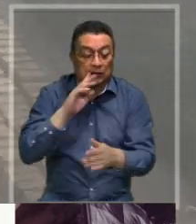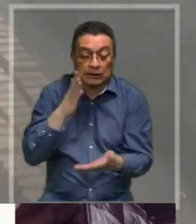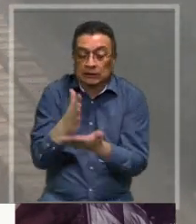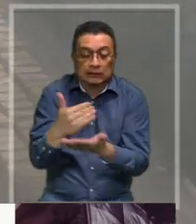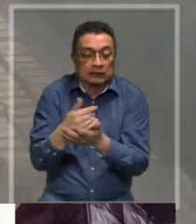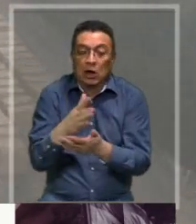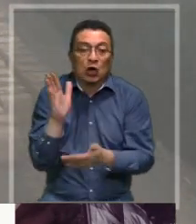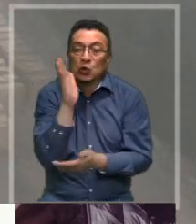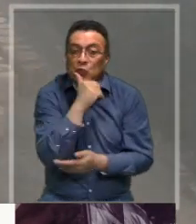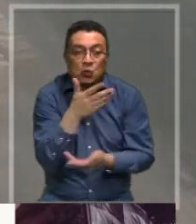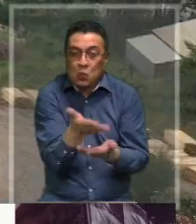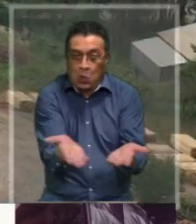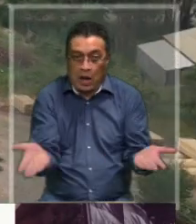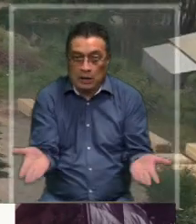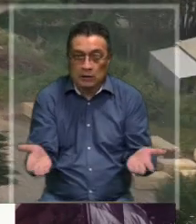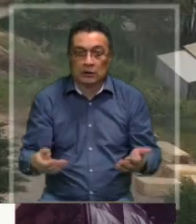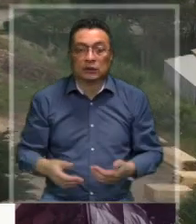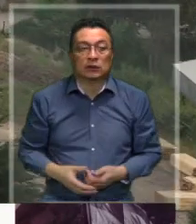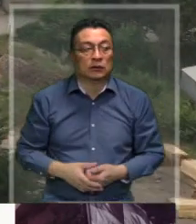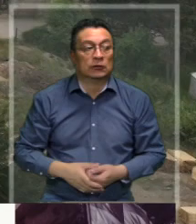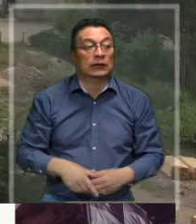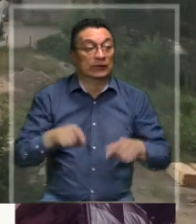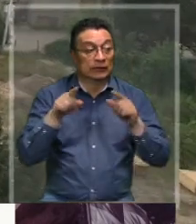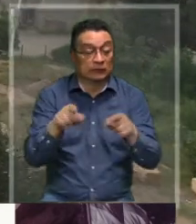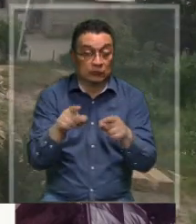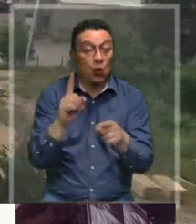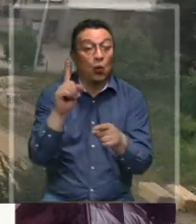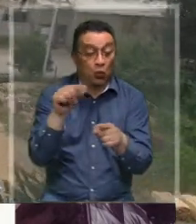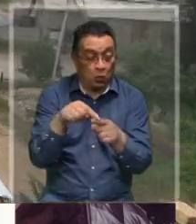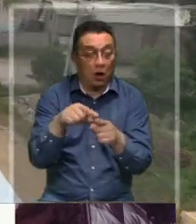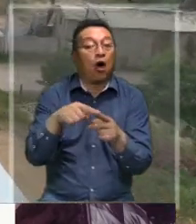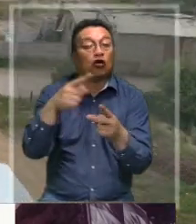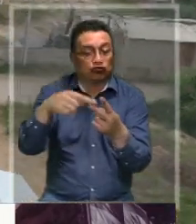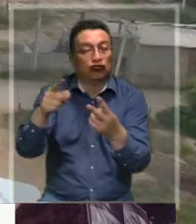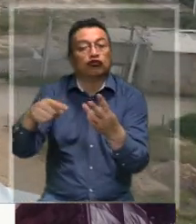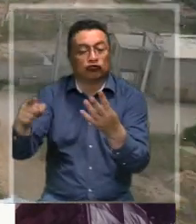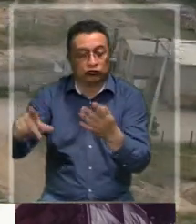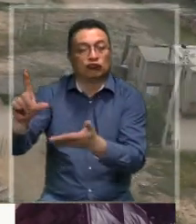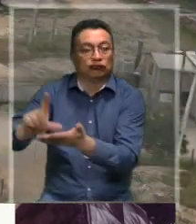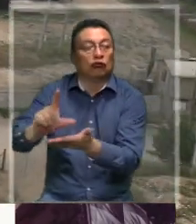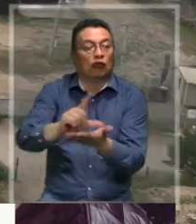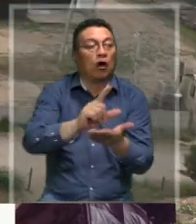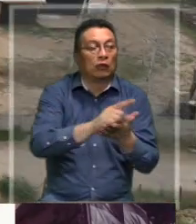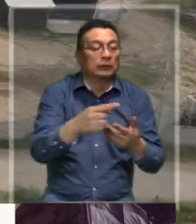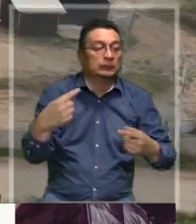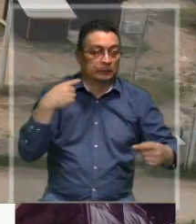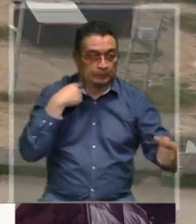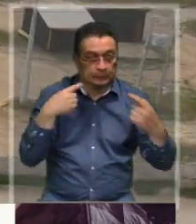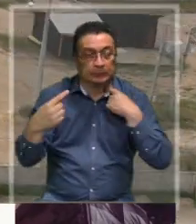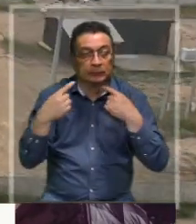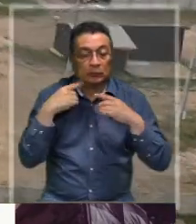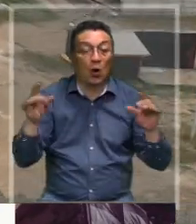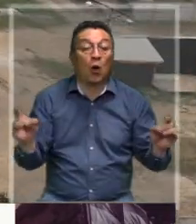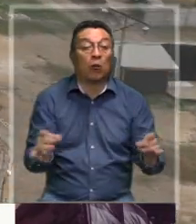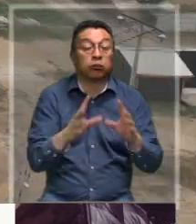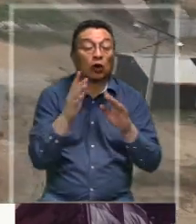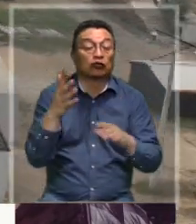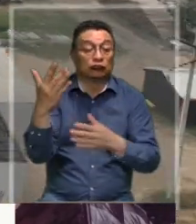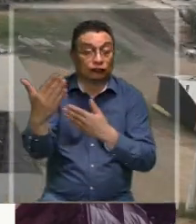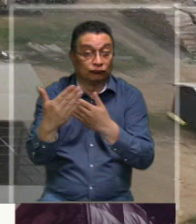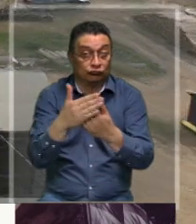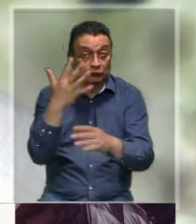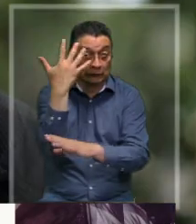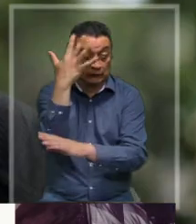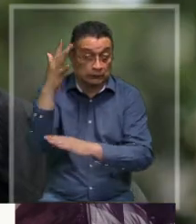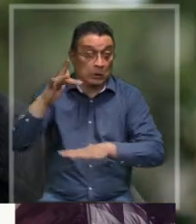en los asentamientos. Esta es solo una de las varias localidades que se podrían ver expuestas si la temporada forestal que viene se